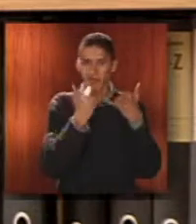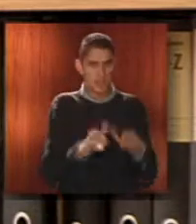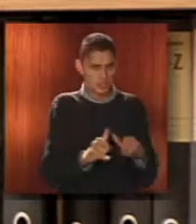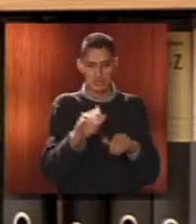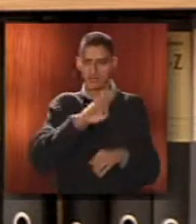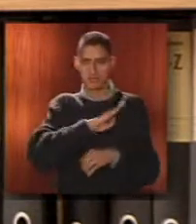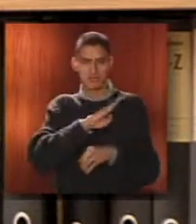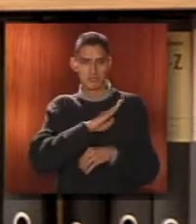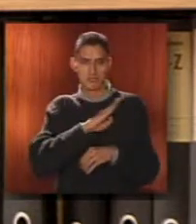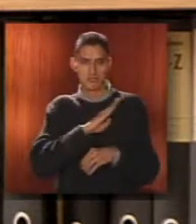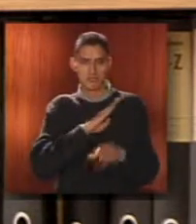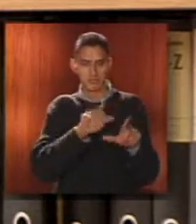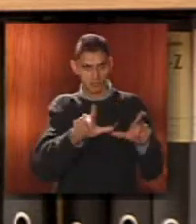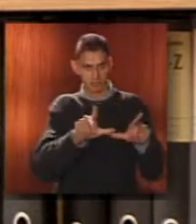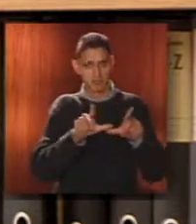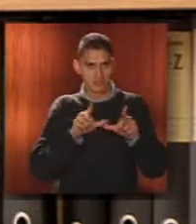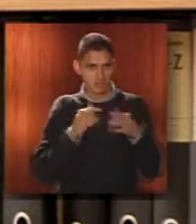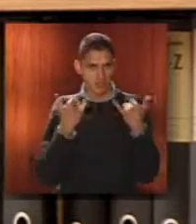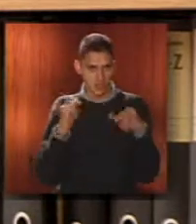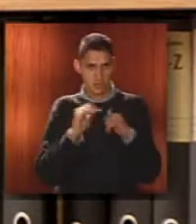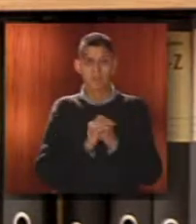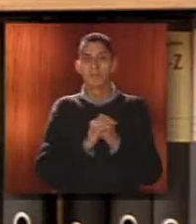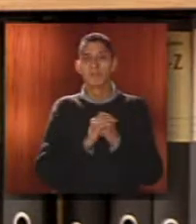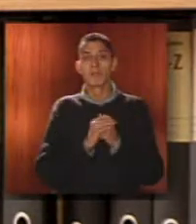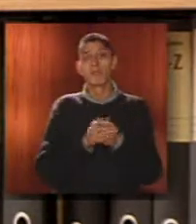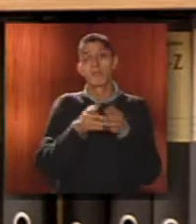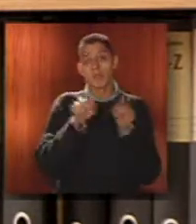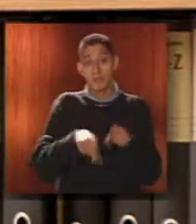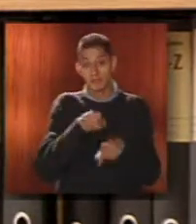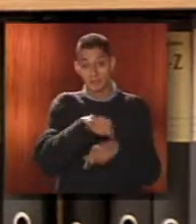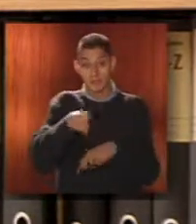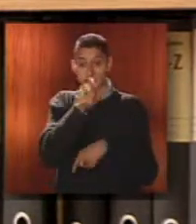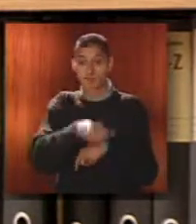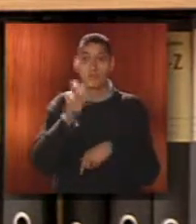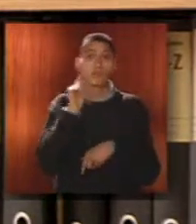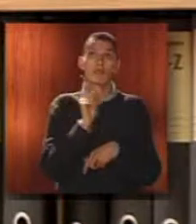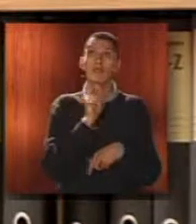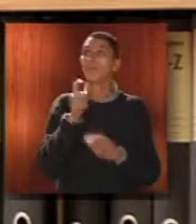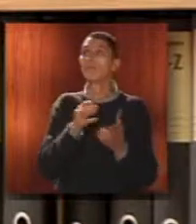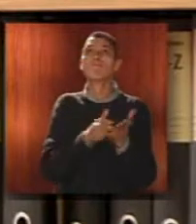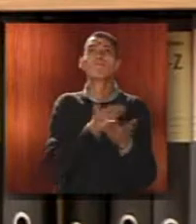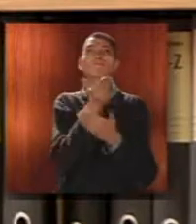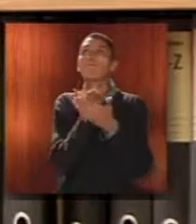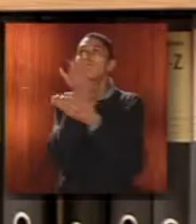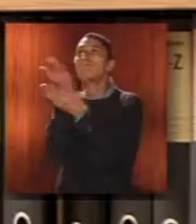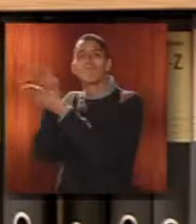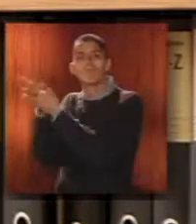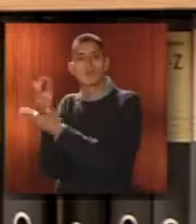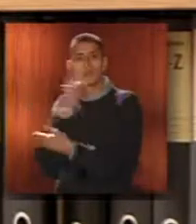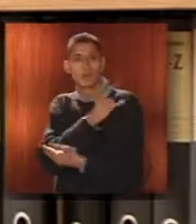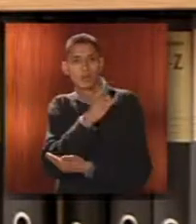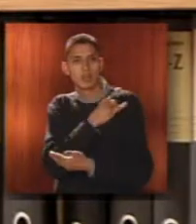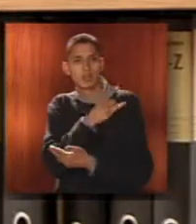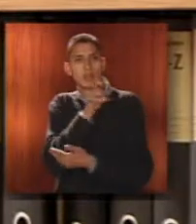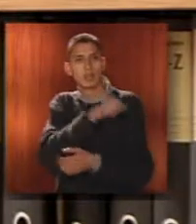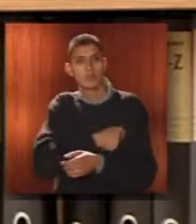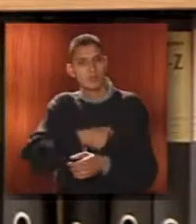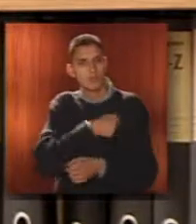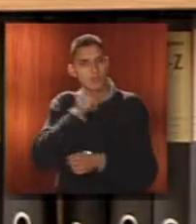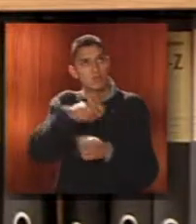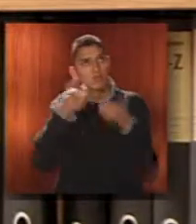terminado su bachillerato y obviamente empiezan a pedir, a solicitar a las